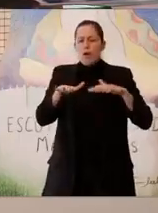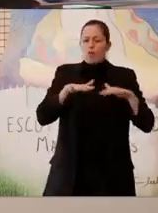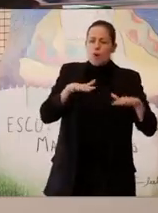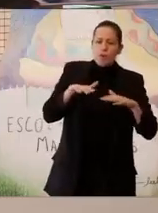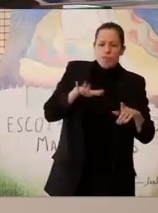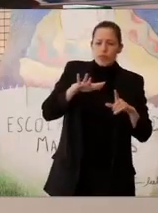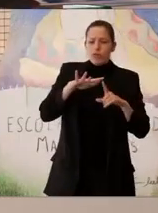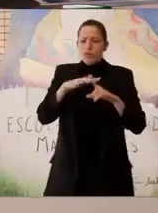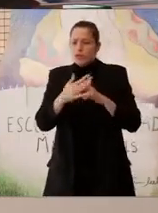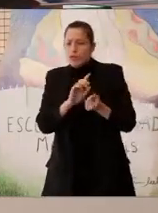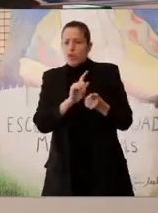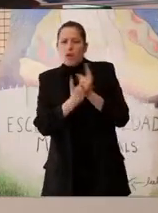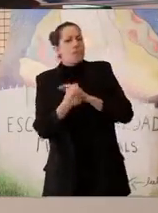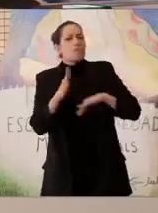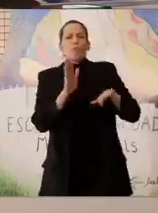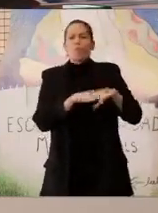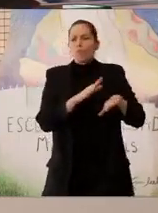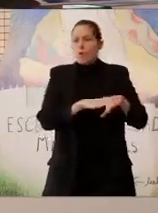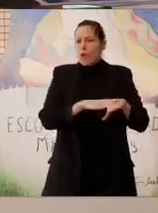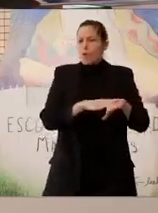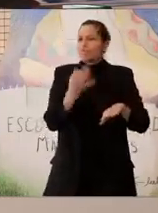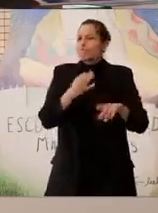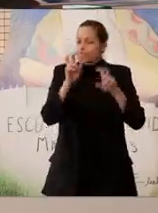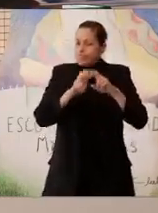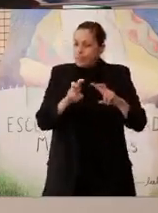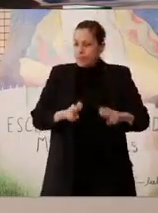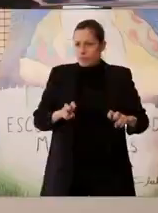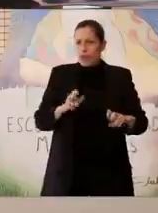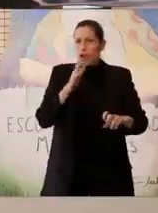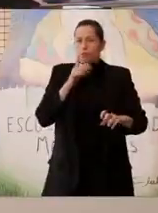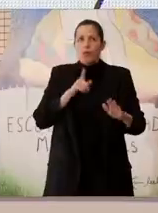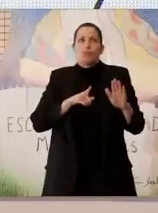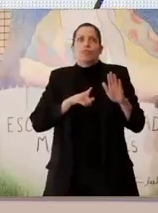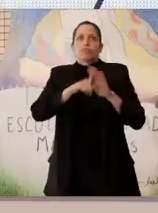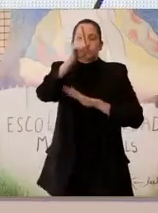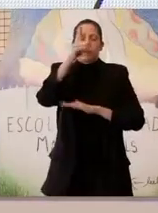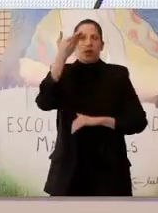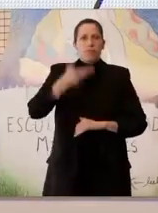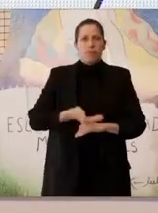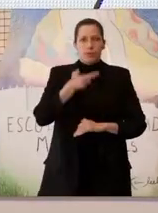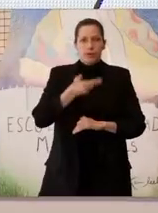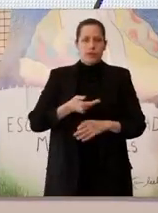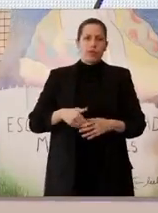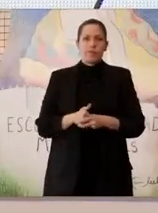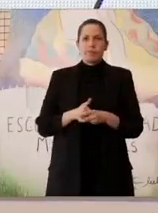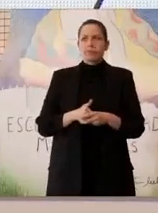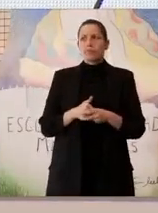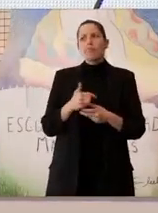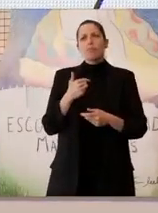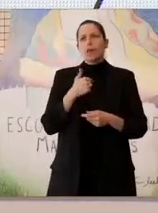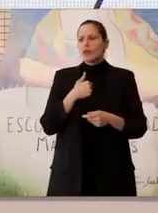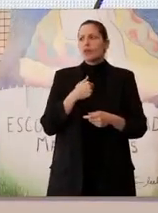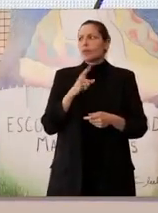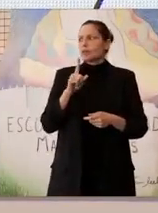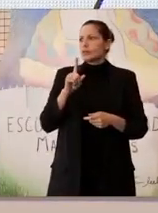al 22, 7 años, hayamos podido tener un ascenso tan importante. Y yo creo que anoche escuchaba